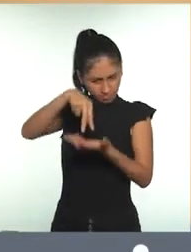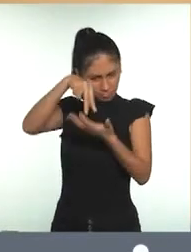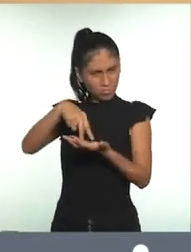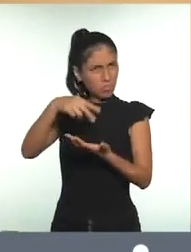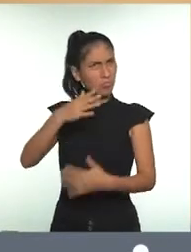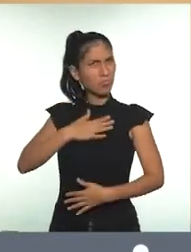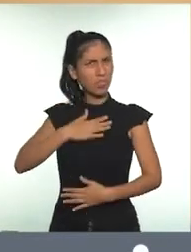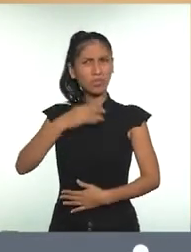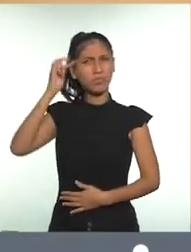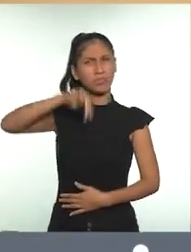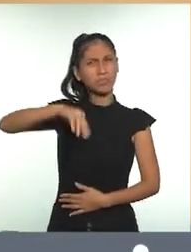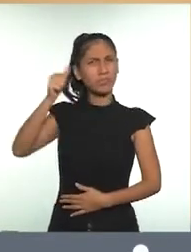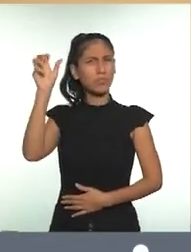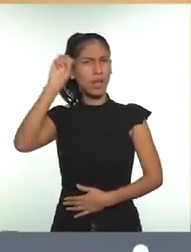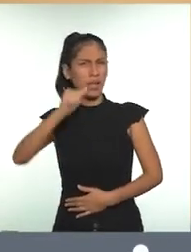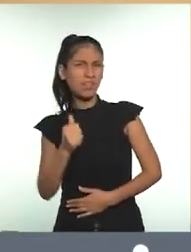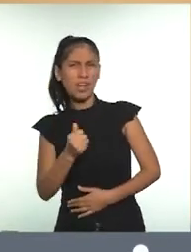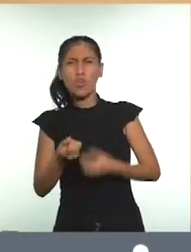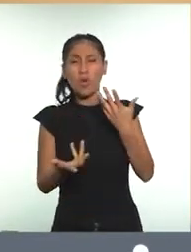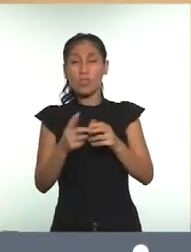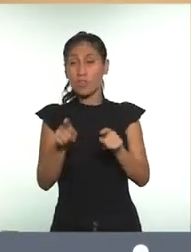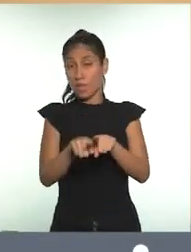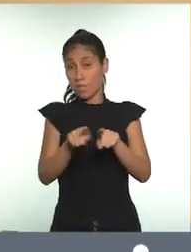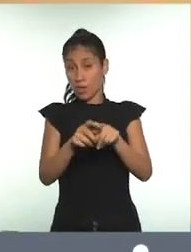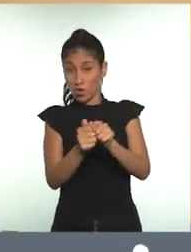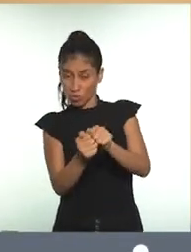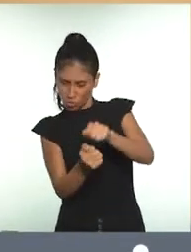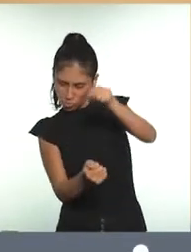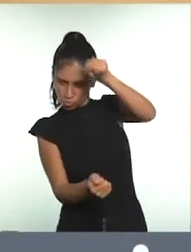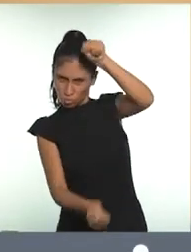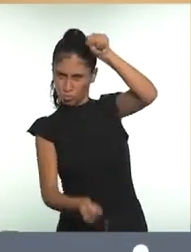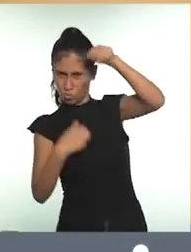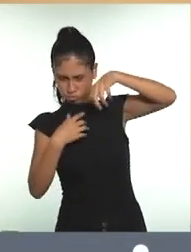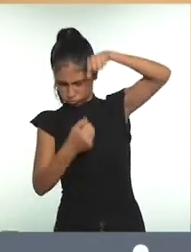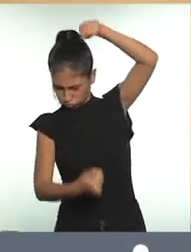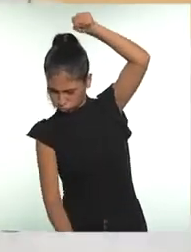conocer nuestra masa y con ayuda de una cinta métrica